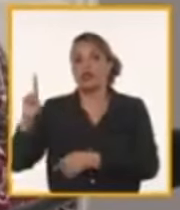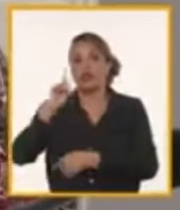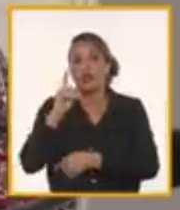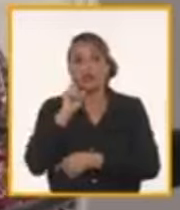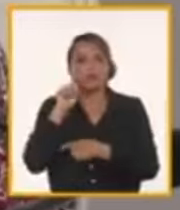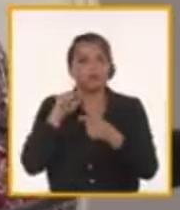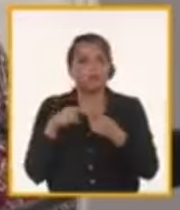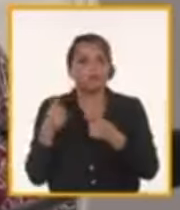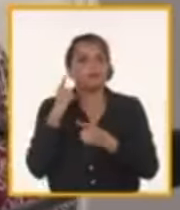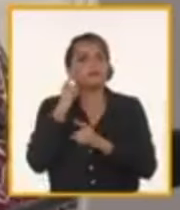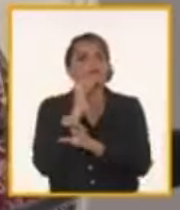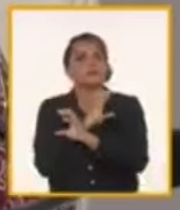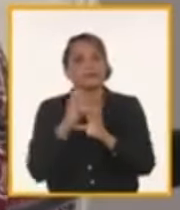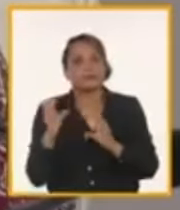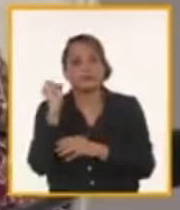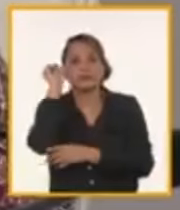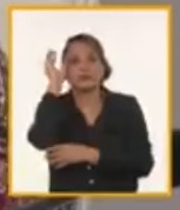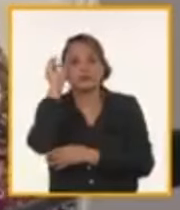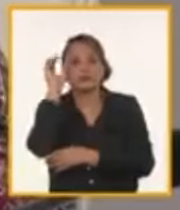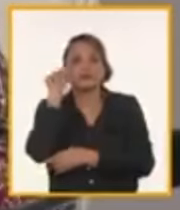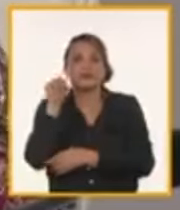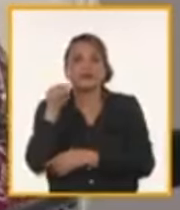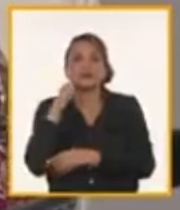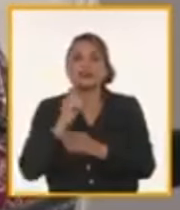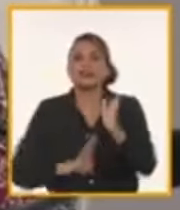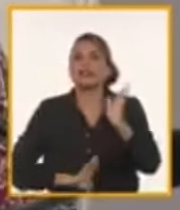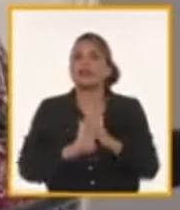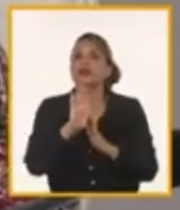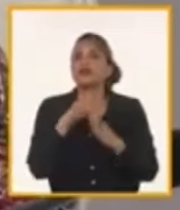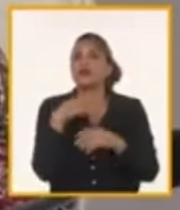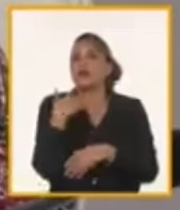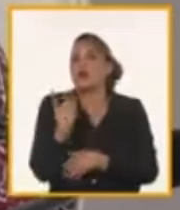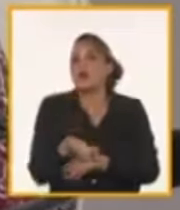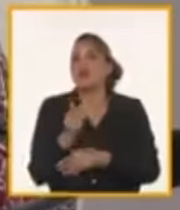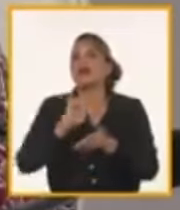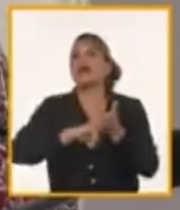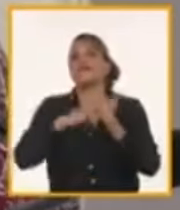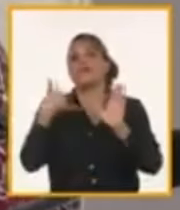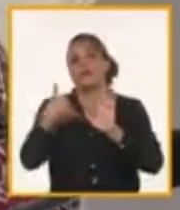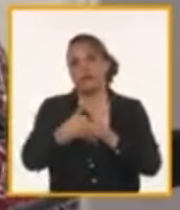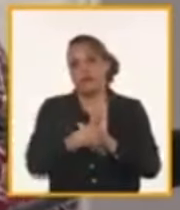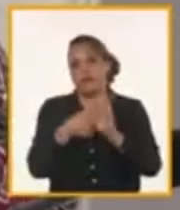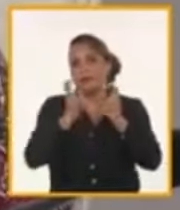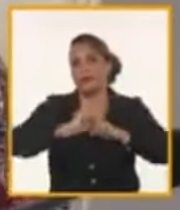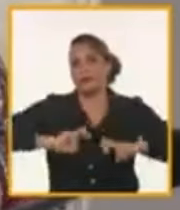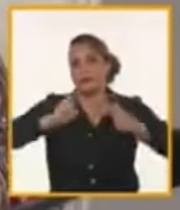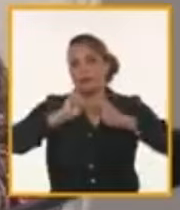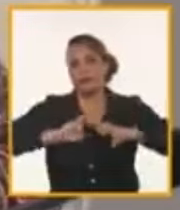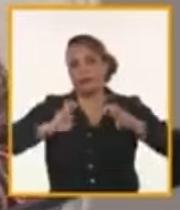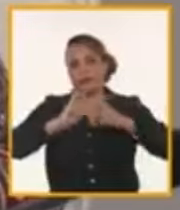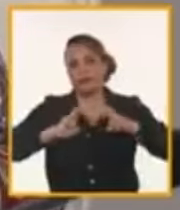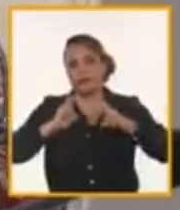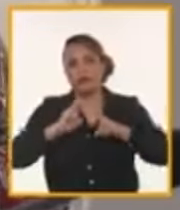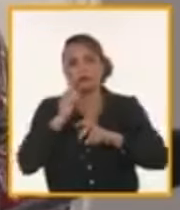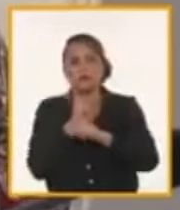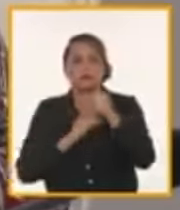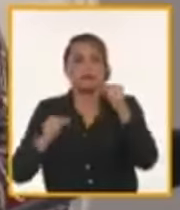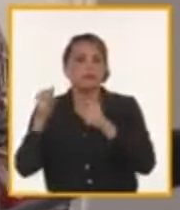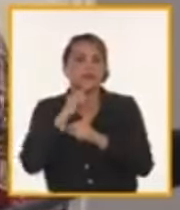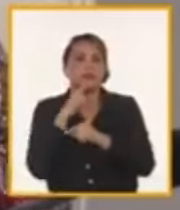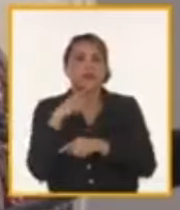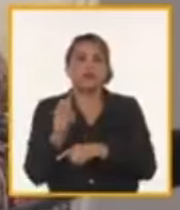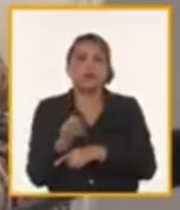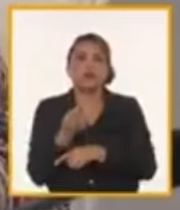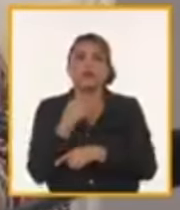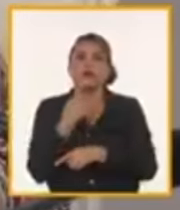la ciencia y la innovación Por tanto se desarrollan a través de proyectos de investigación sobre todo los que apuntan